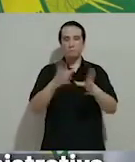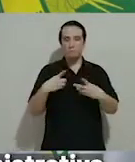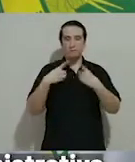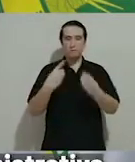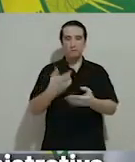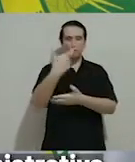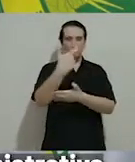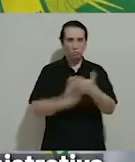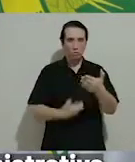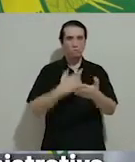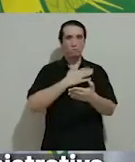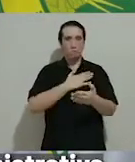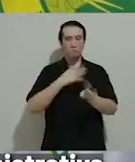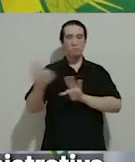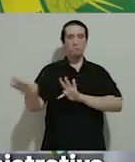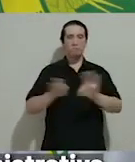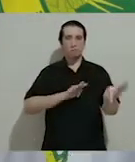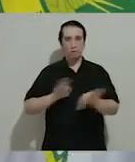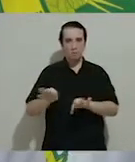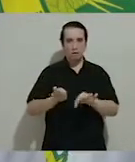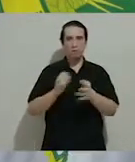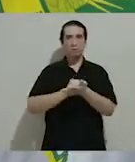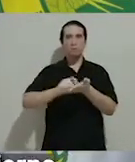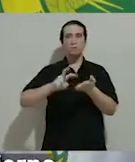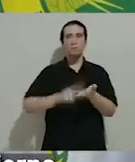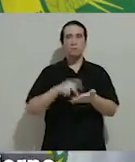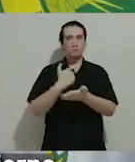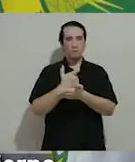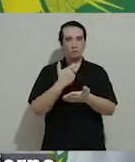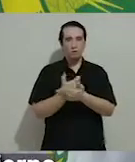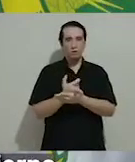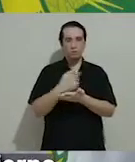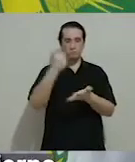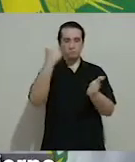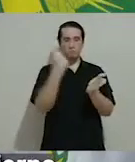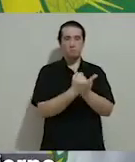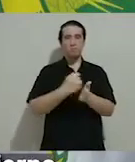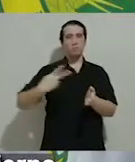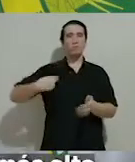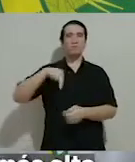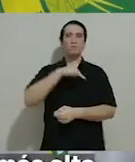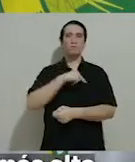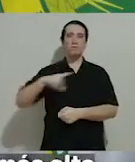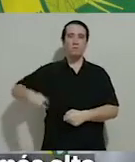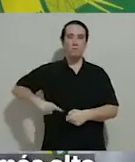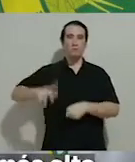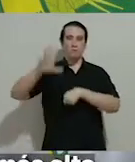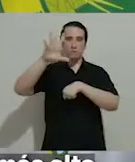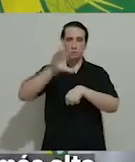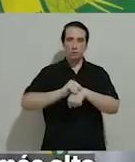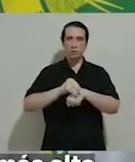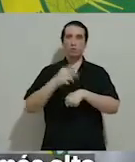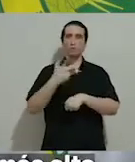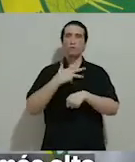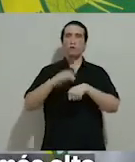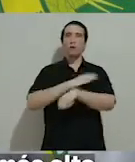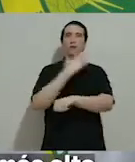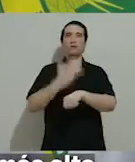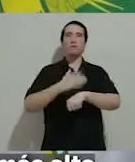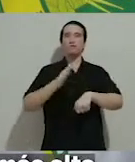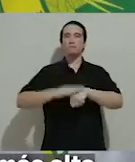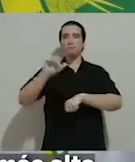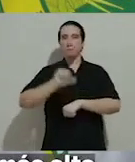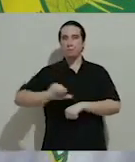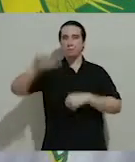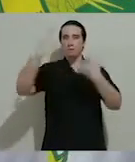de cuentas y una alta eficiencia administrativa y financiera que han sido sello distintivo de nuestro gobierno, lo que nos ha permitido obtener la